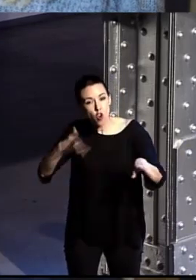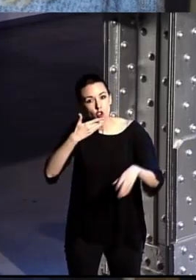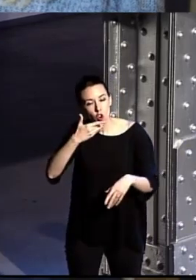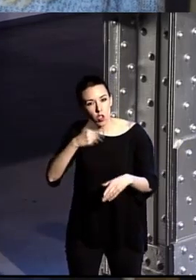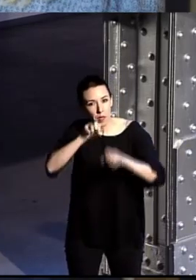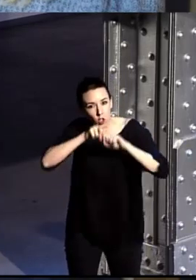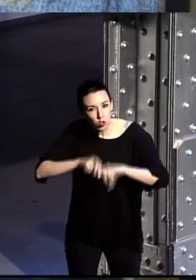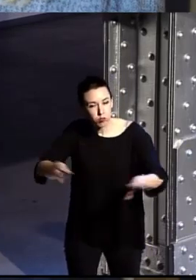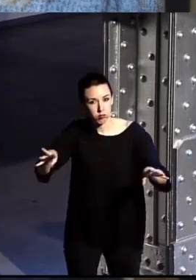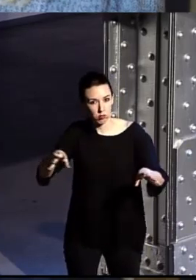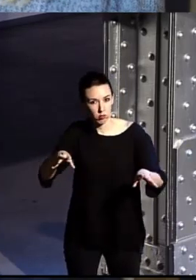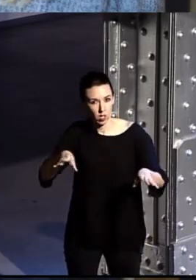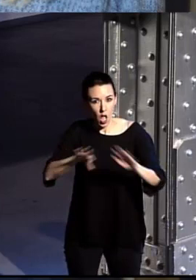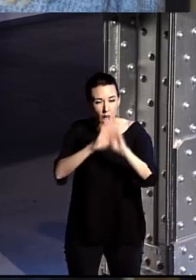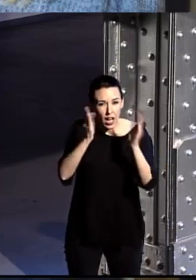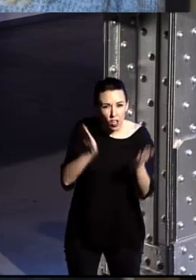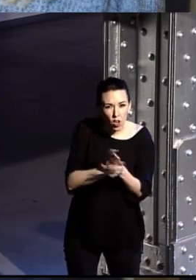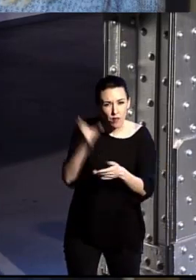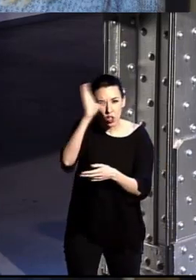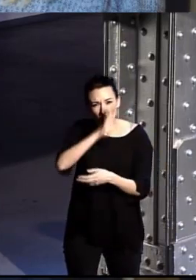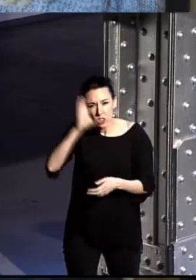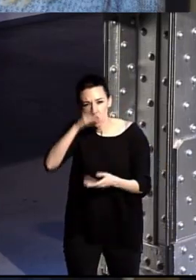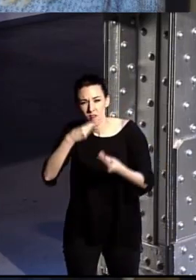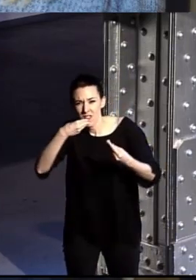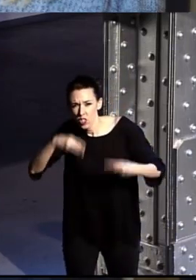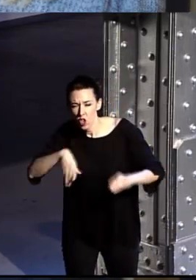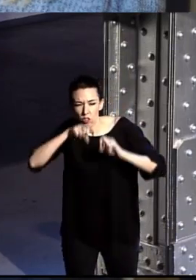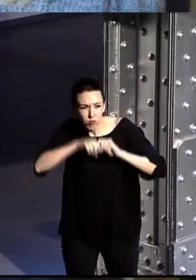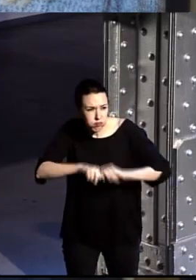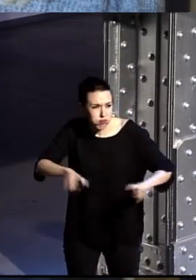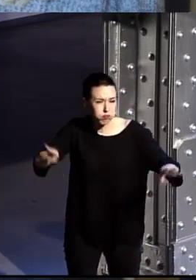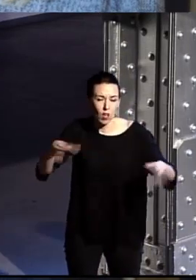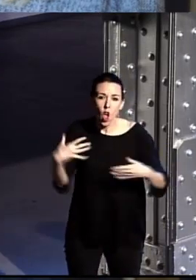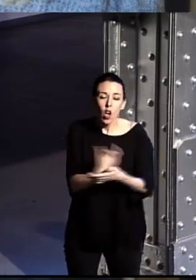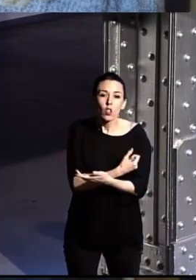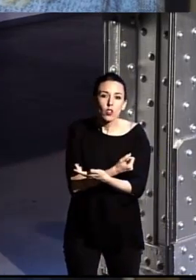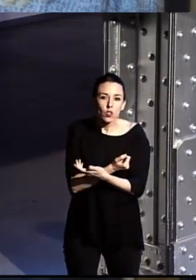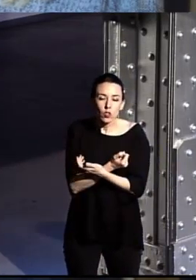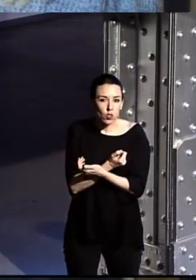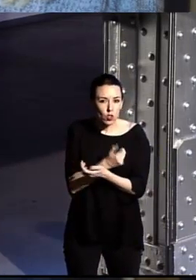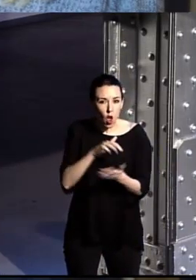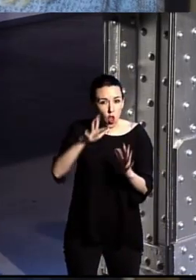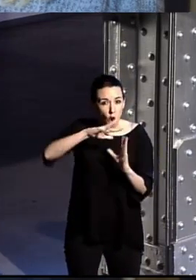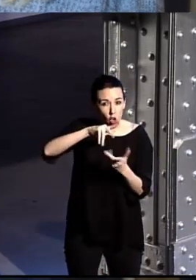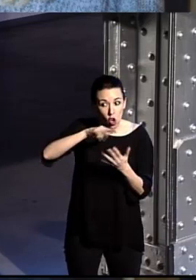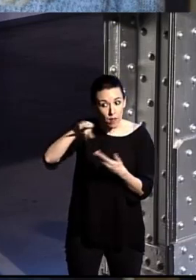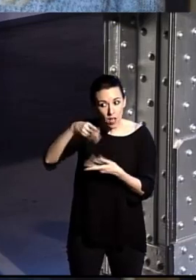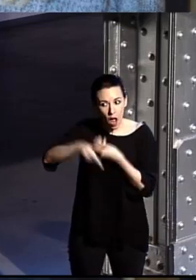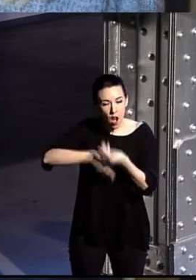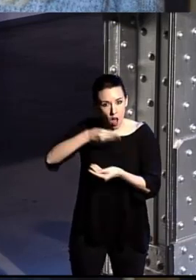conocimientos geográficos, científicos, Entonces, toda la geografía que hace